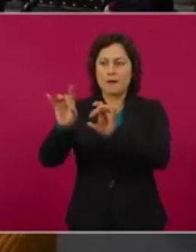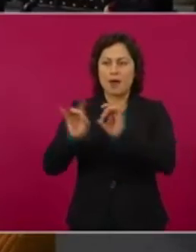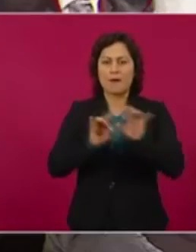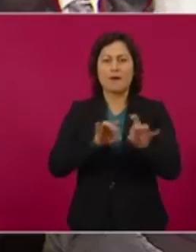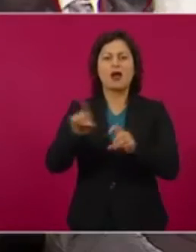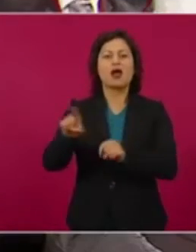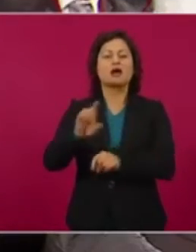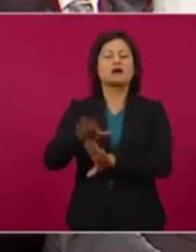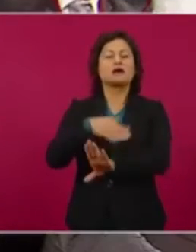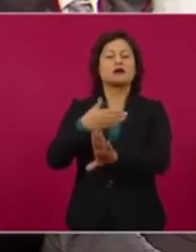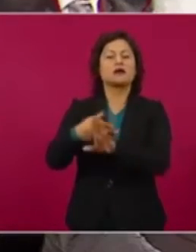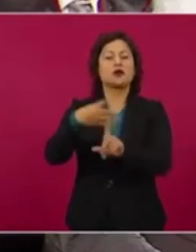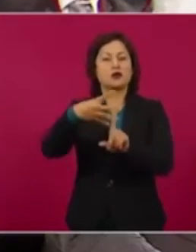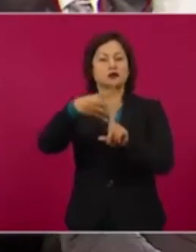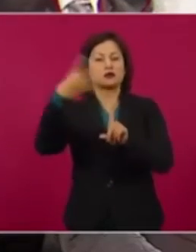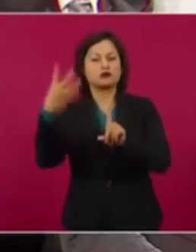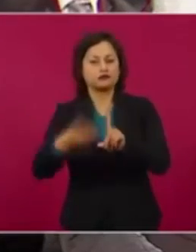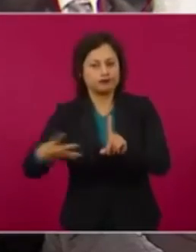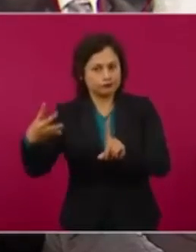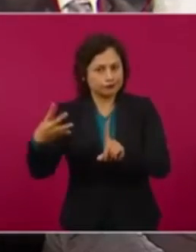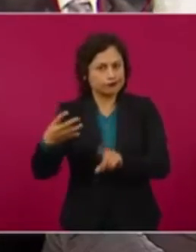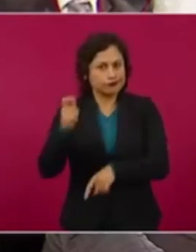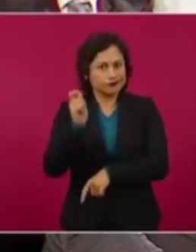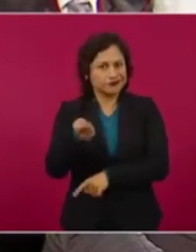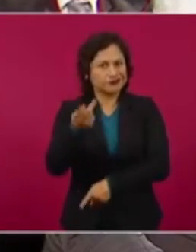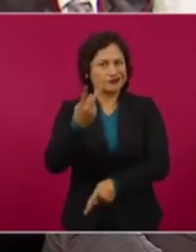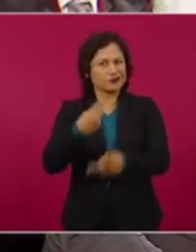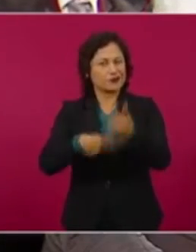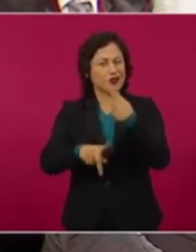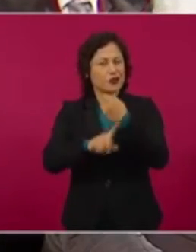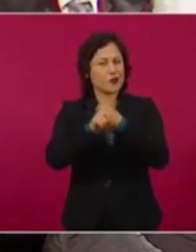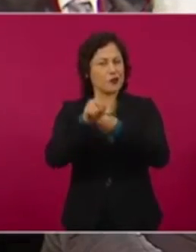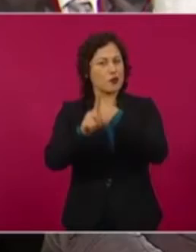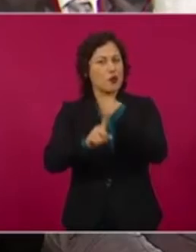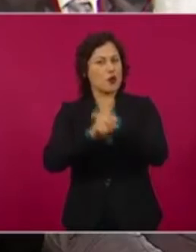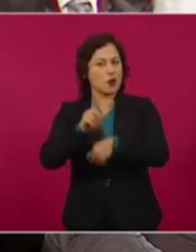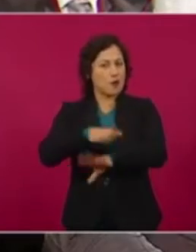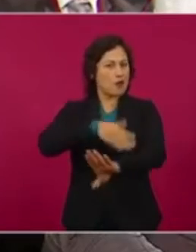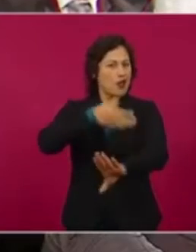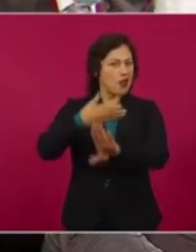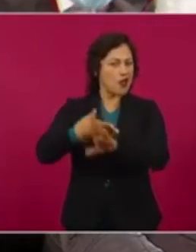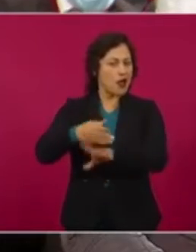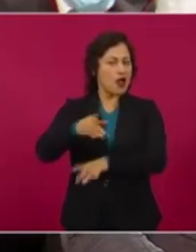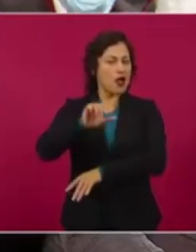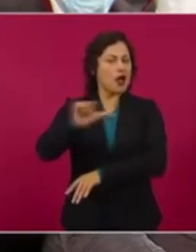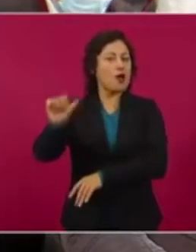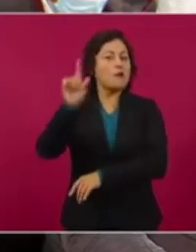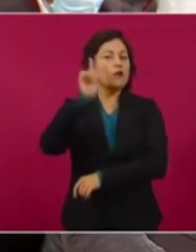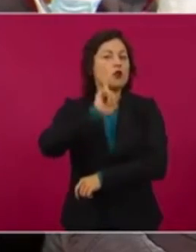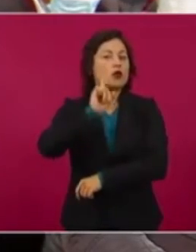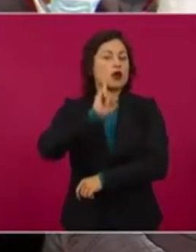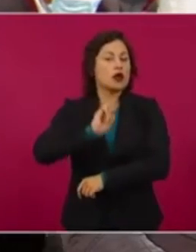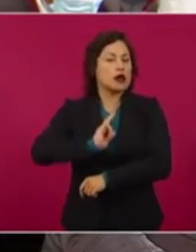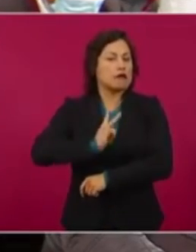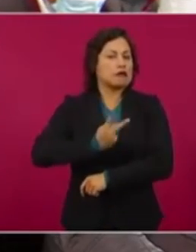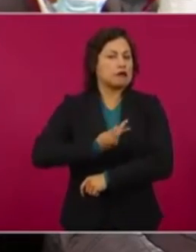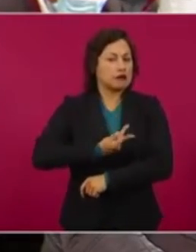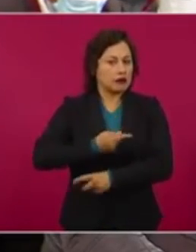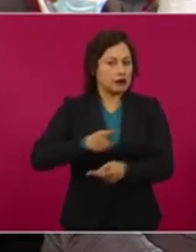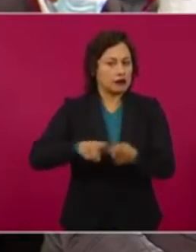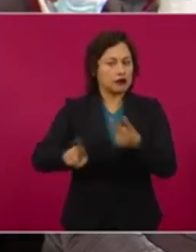LGBTTIQ, y que ha generado ataques a mujeres trans, ha generado ataques a